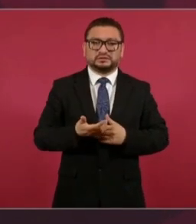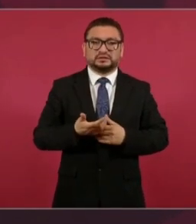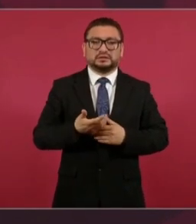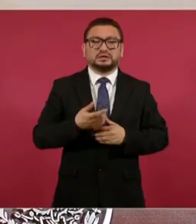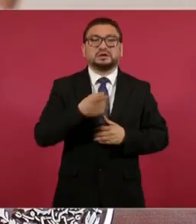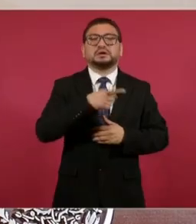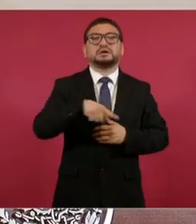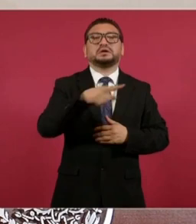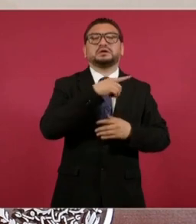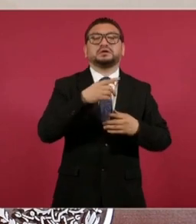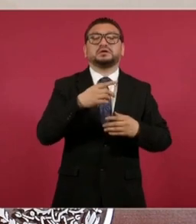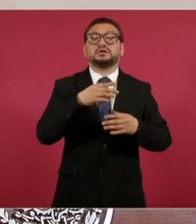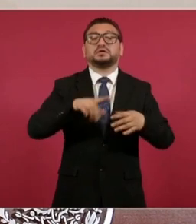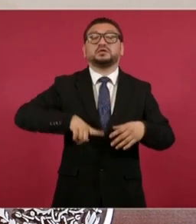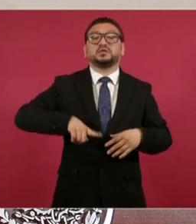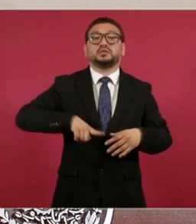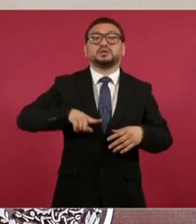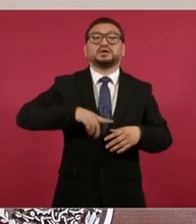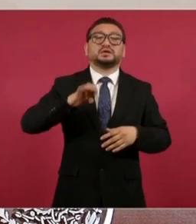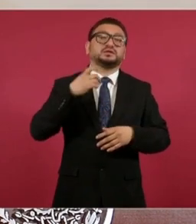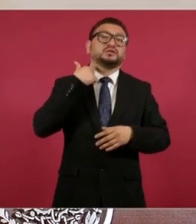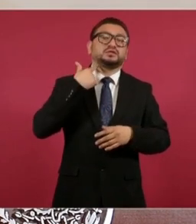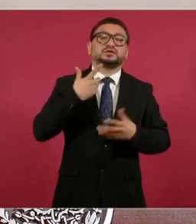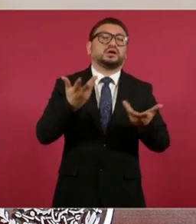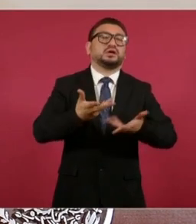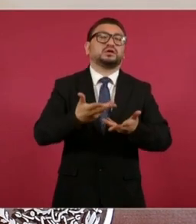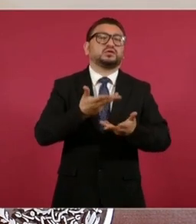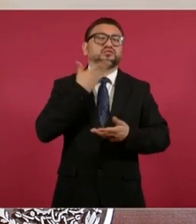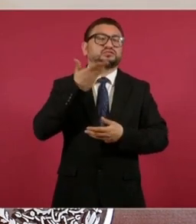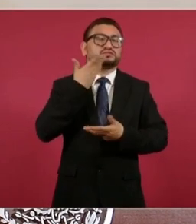Cuál era la función principal del gobierno